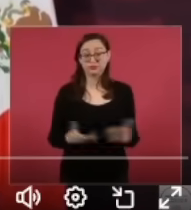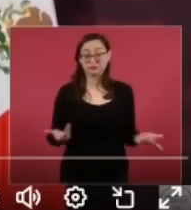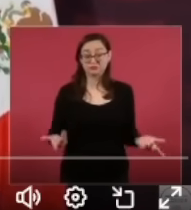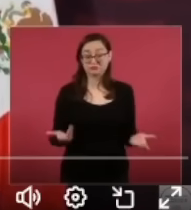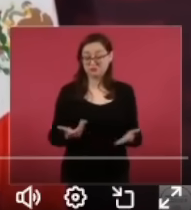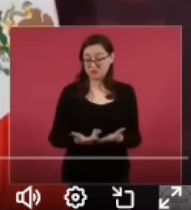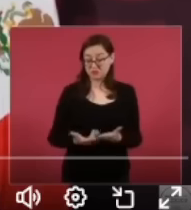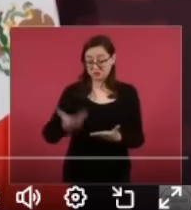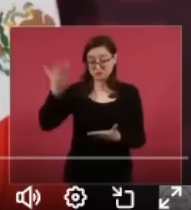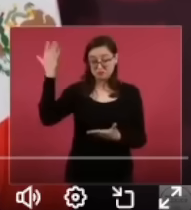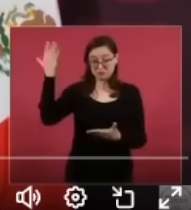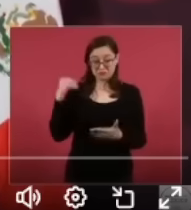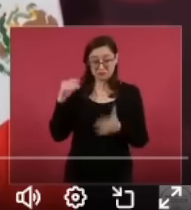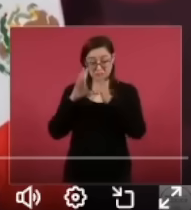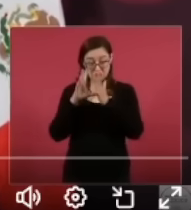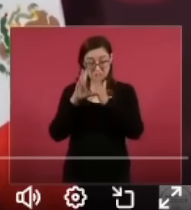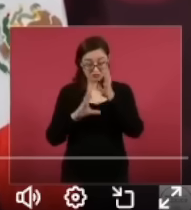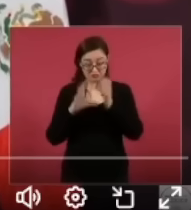siempre